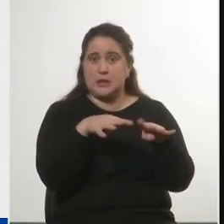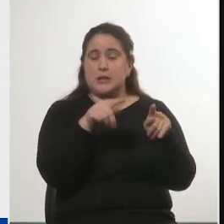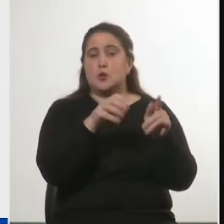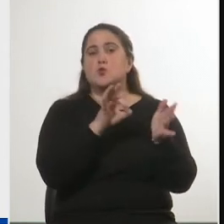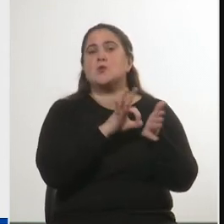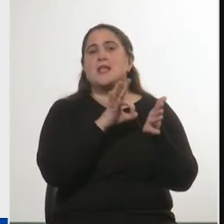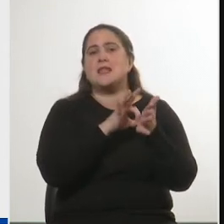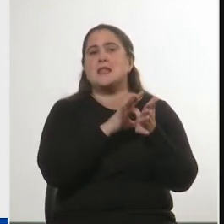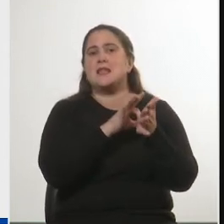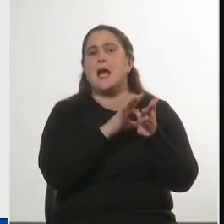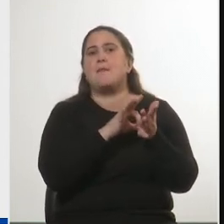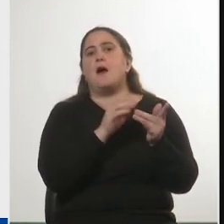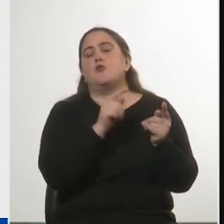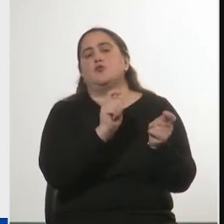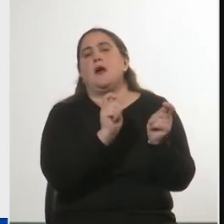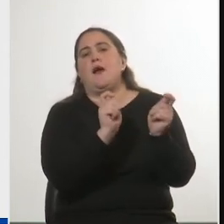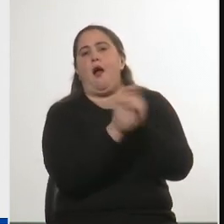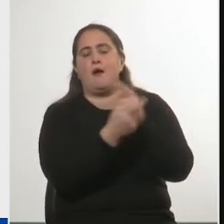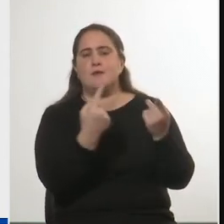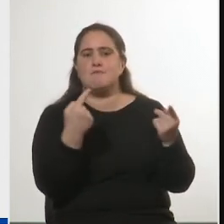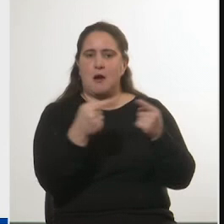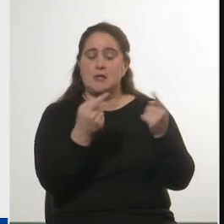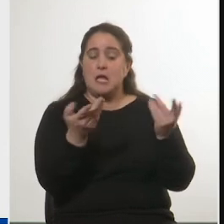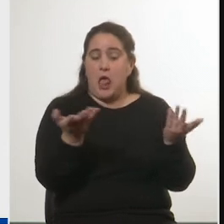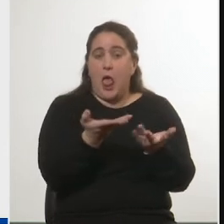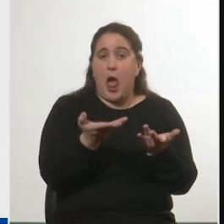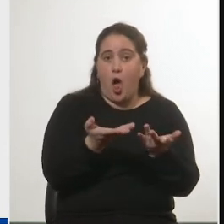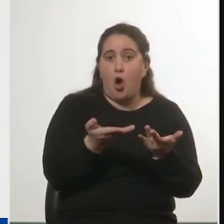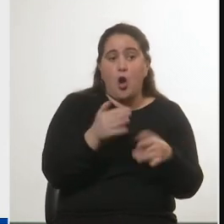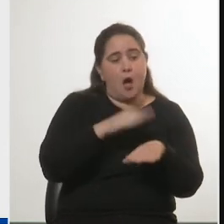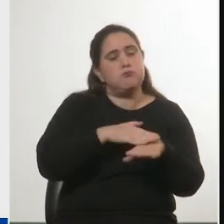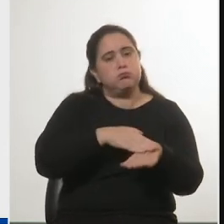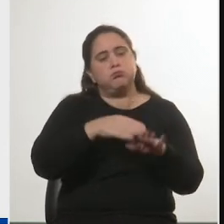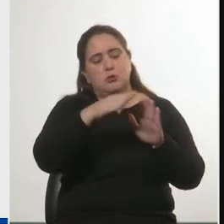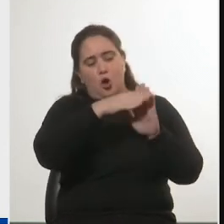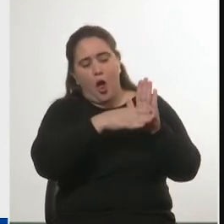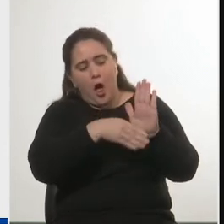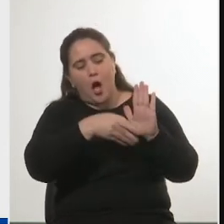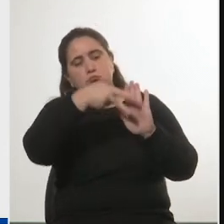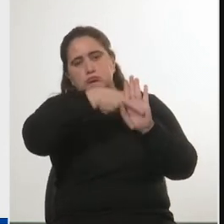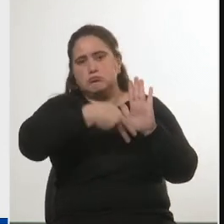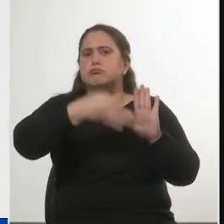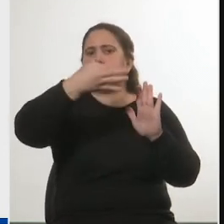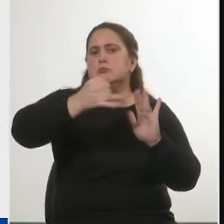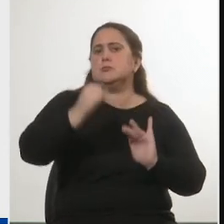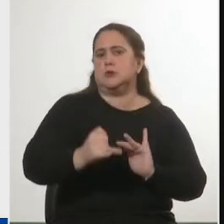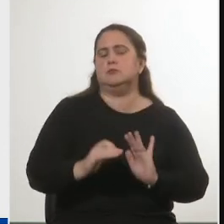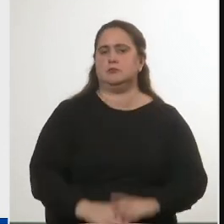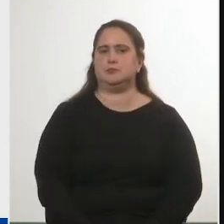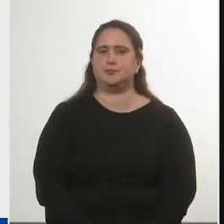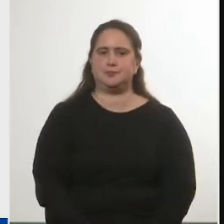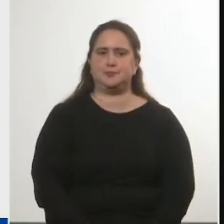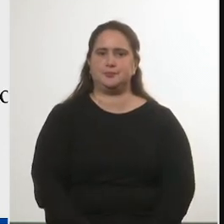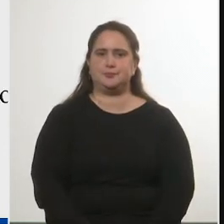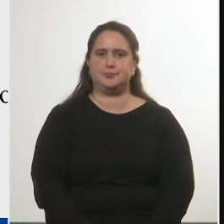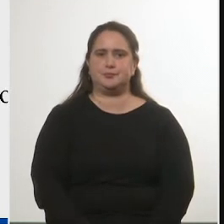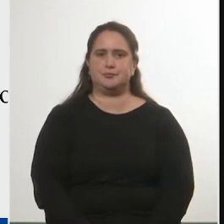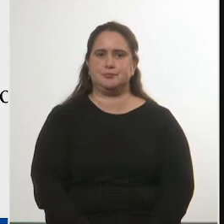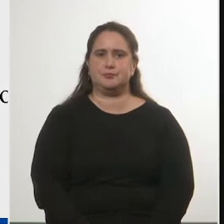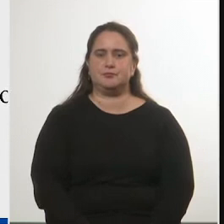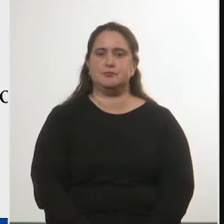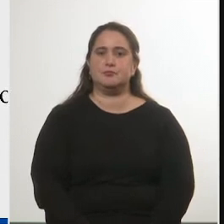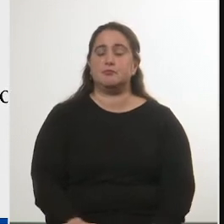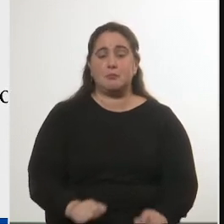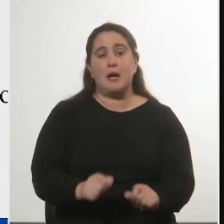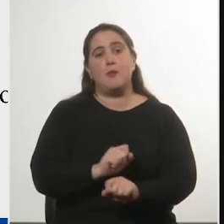del sistema de ósmosis inversa y hoy en día está cumpliendo las normativas correctamente. Para evitar daño